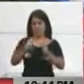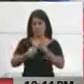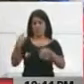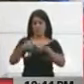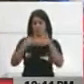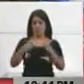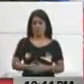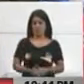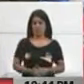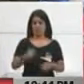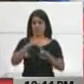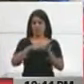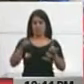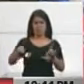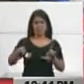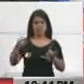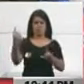Pero eso no salió ahí nada más.